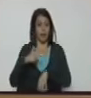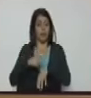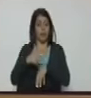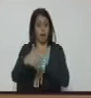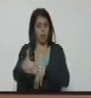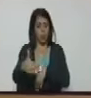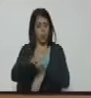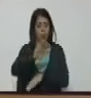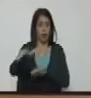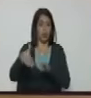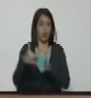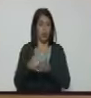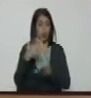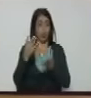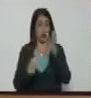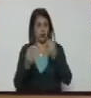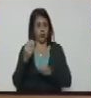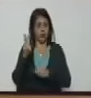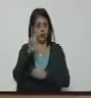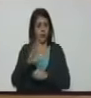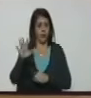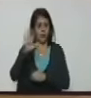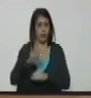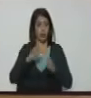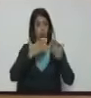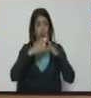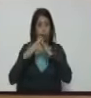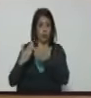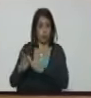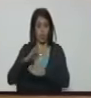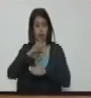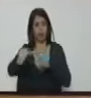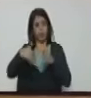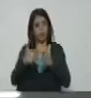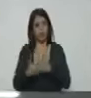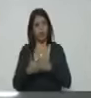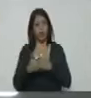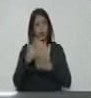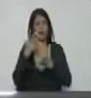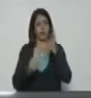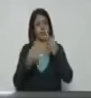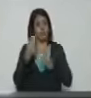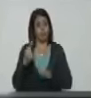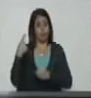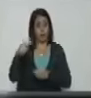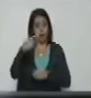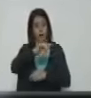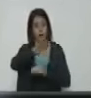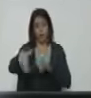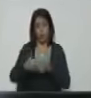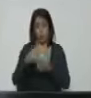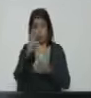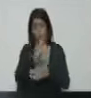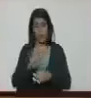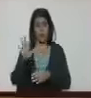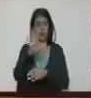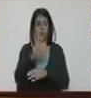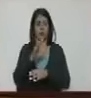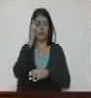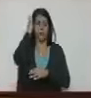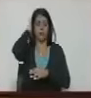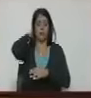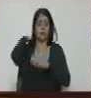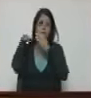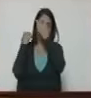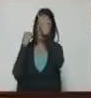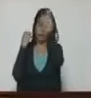extenderle a todos los consejos comunales de Venezuela, a las comuneras y comuneros, a las comunas existentes en todo el territorio nacional,